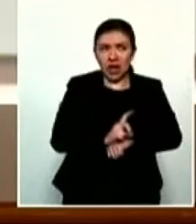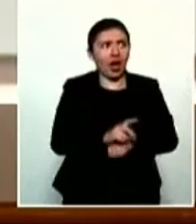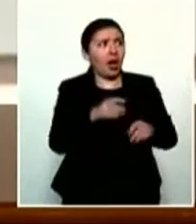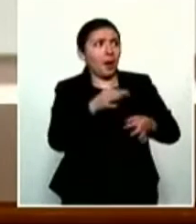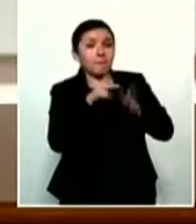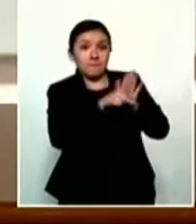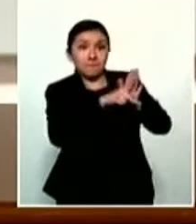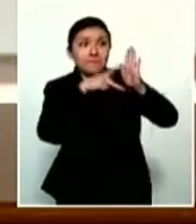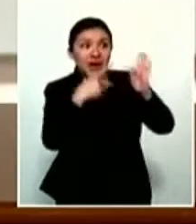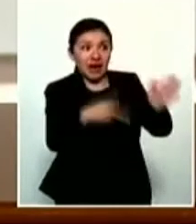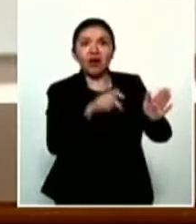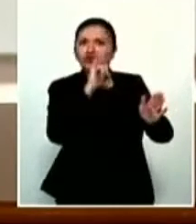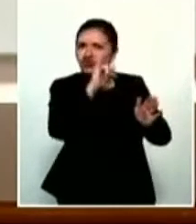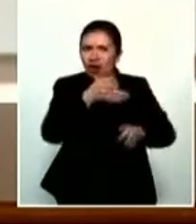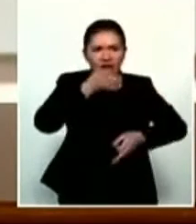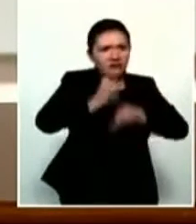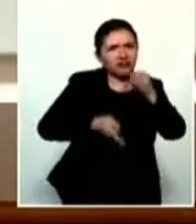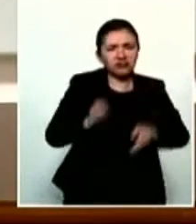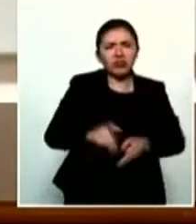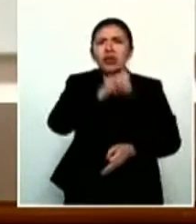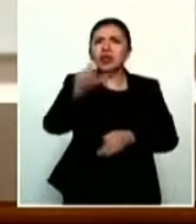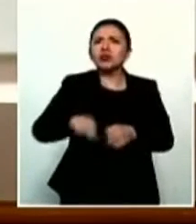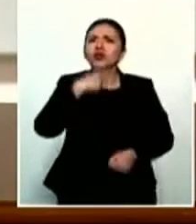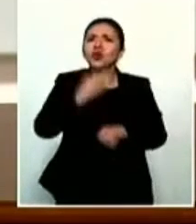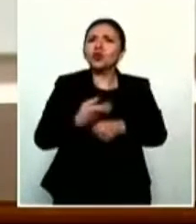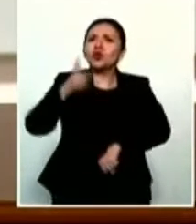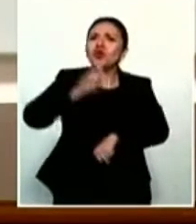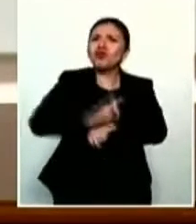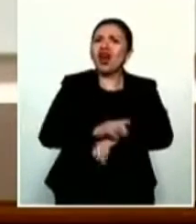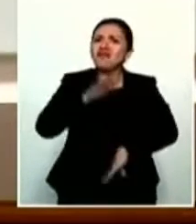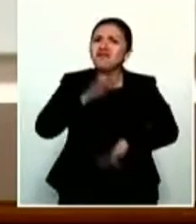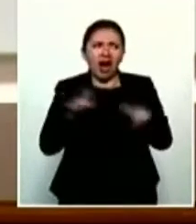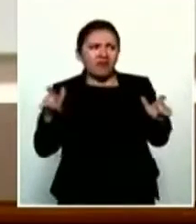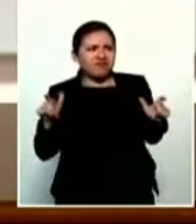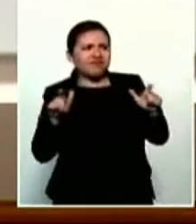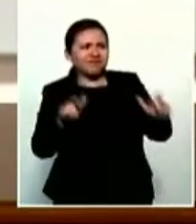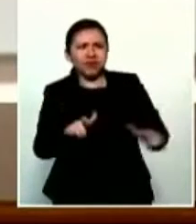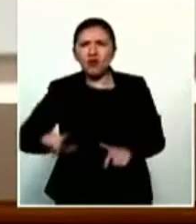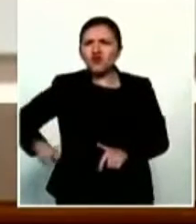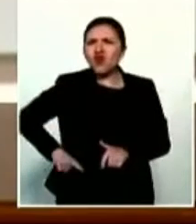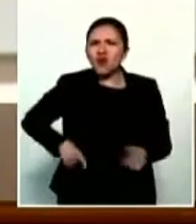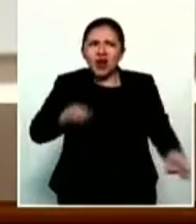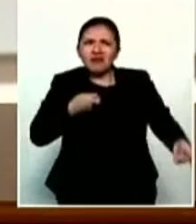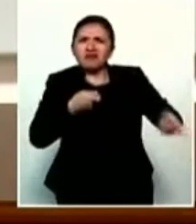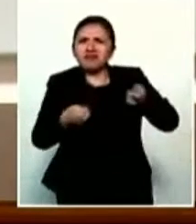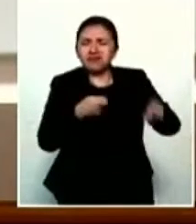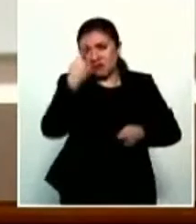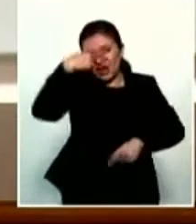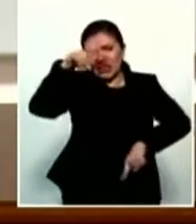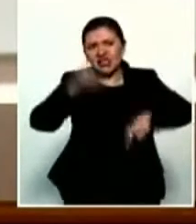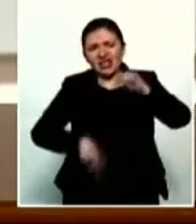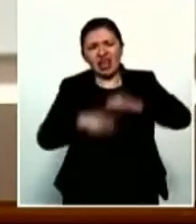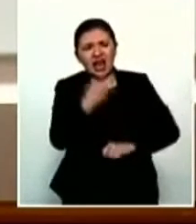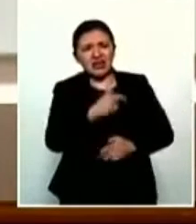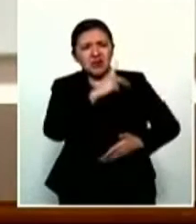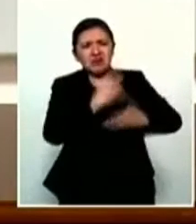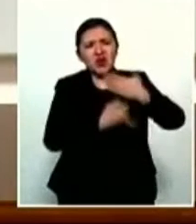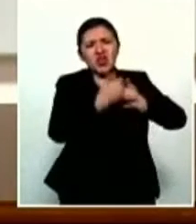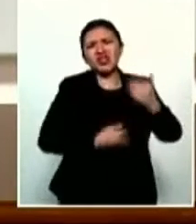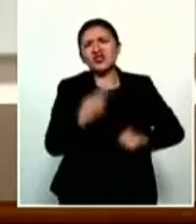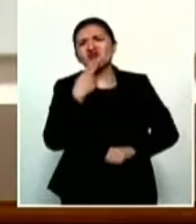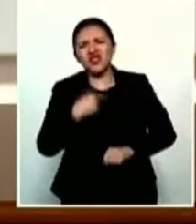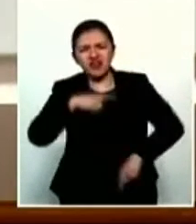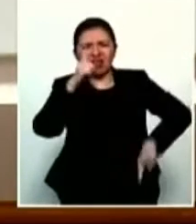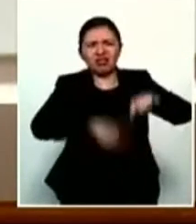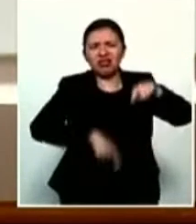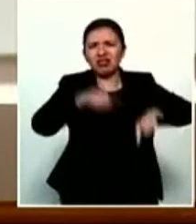prensa, pero a partir del segundo día se dio una operación de Estado impresionante para denostar el proyecto,